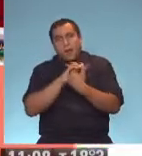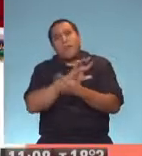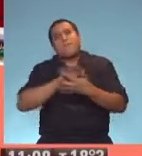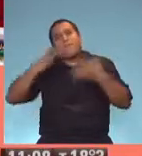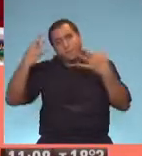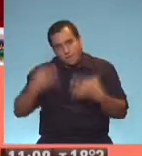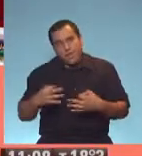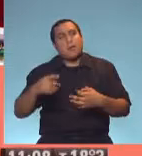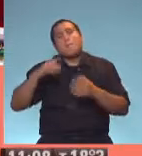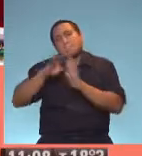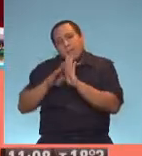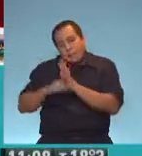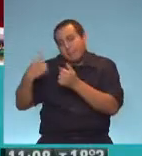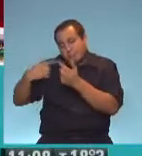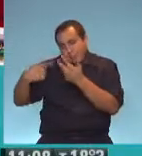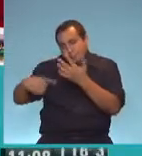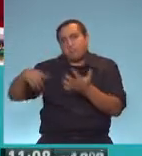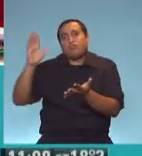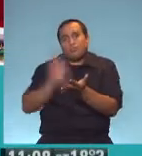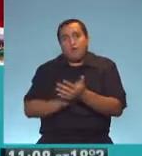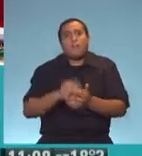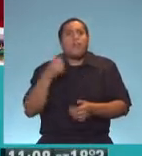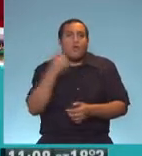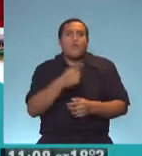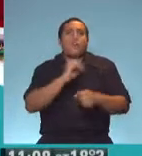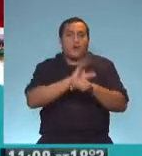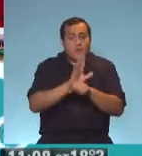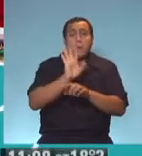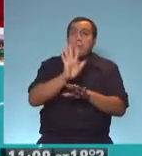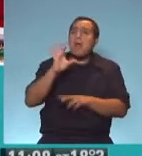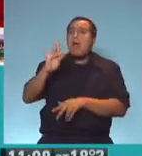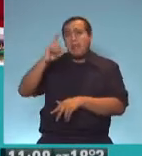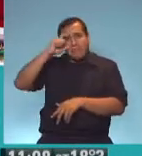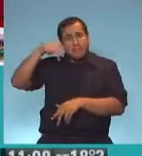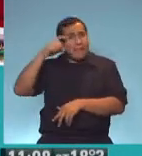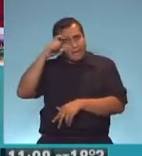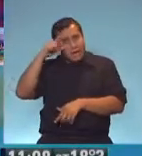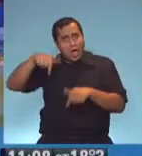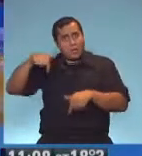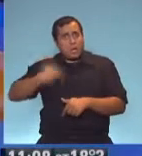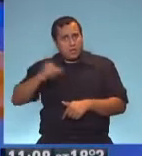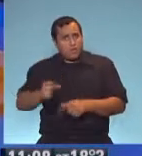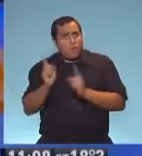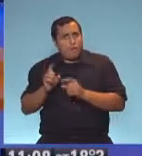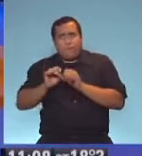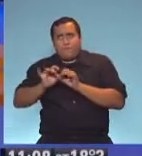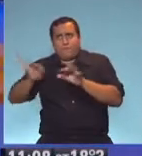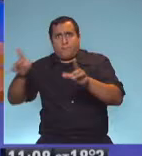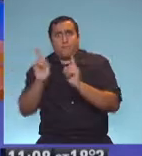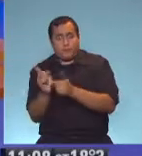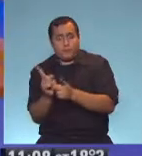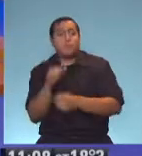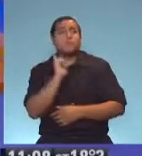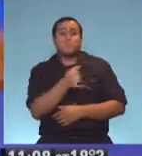suerte, y todas las medidas que tienen que ver con la prevención del coronavirus. El dengue está hoy instalado, sigue el contagio. Totalmente.